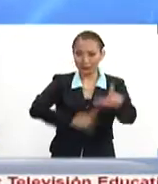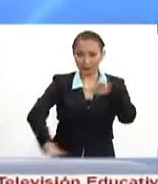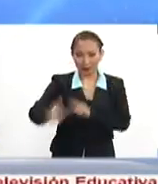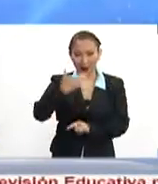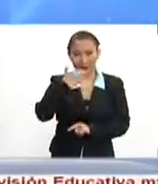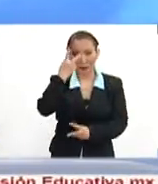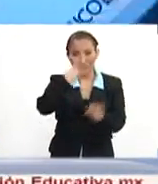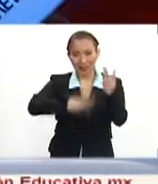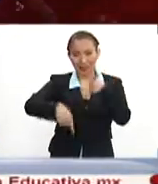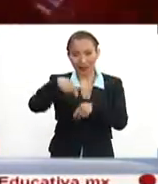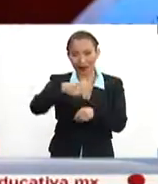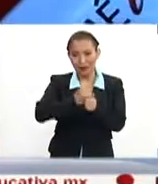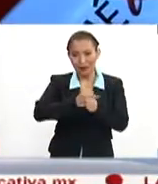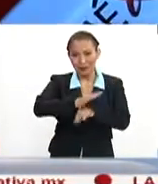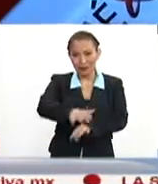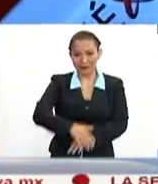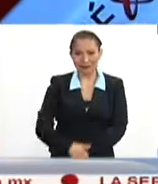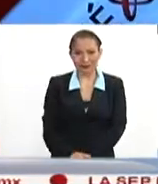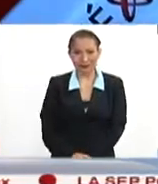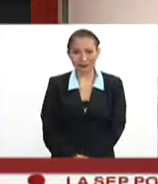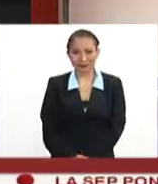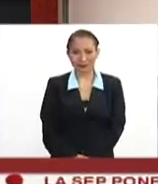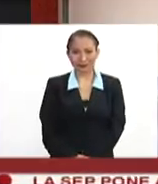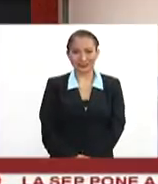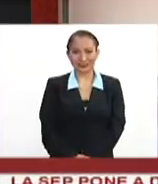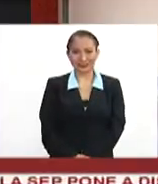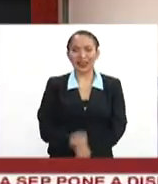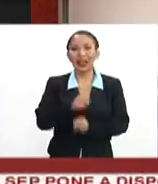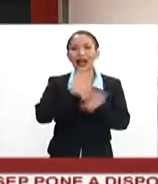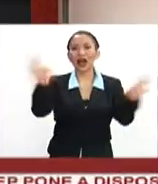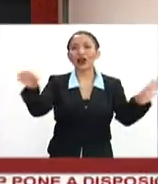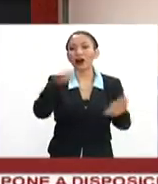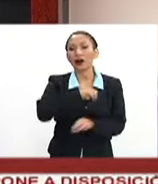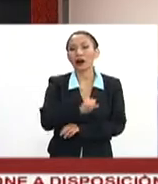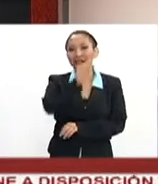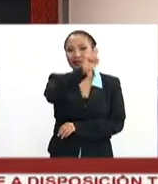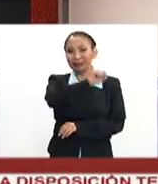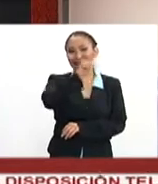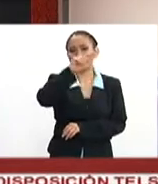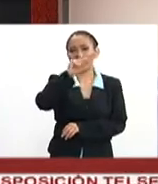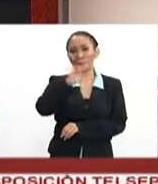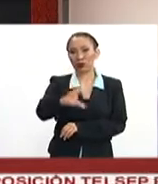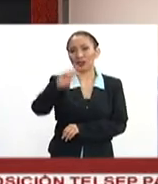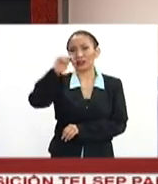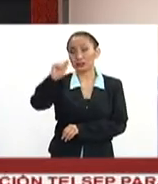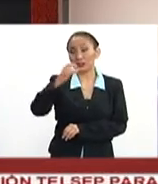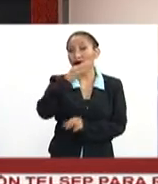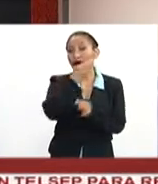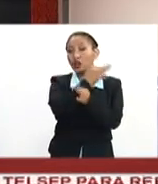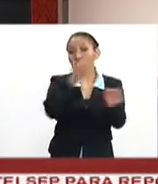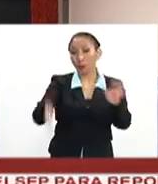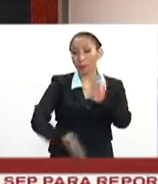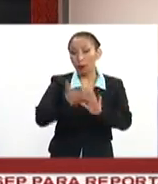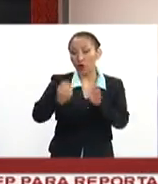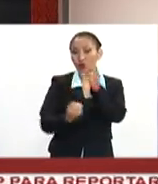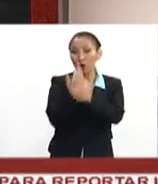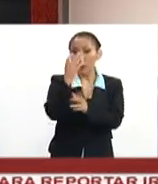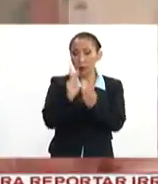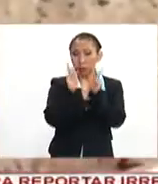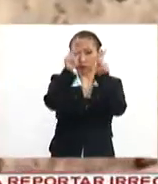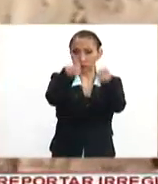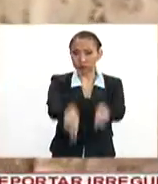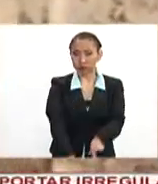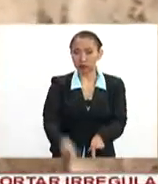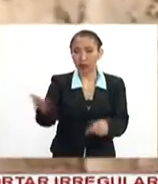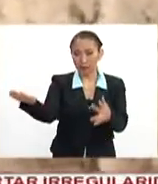le damos la bienvenida a la información. Así es, la Secretaría de Comunicaciones y Transportes anunció la construcción de un nuevo puente